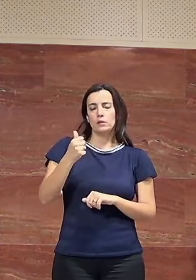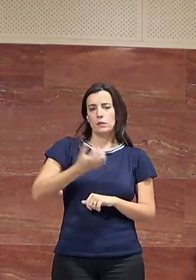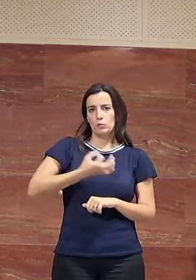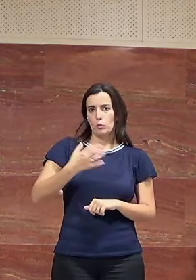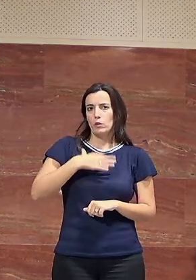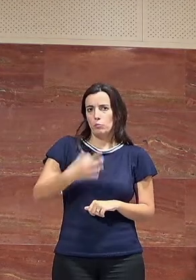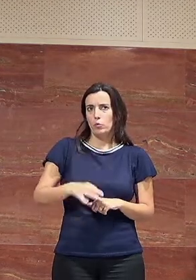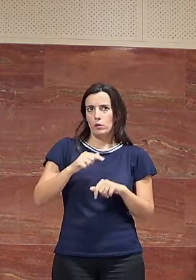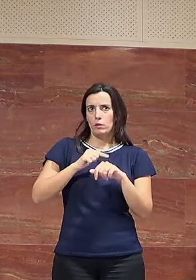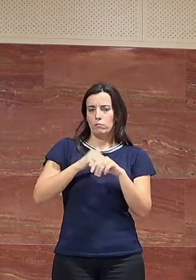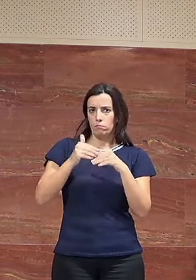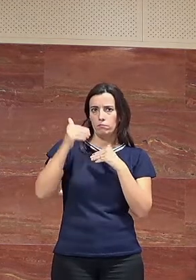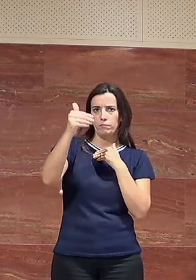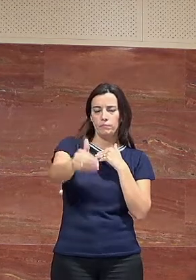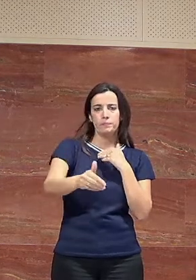tiempo.